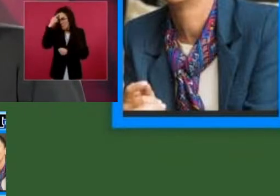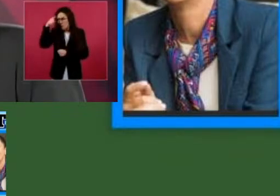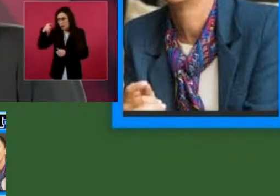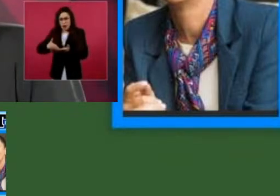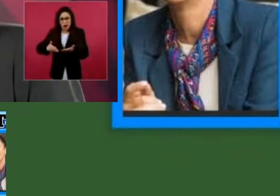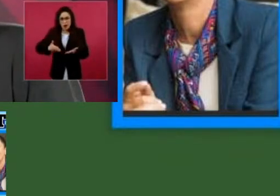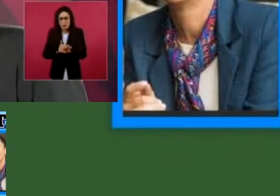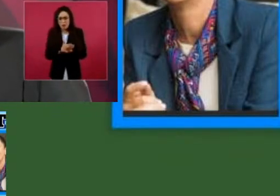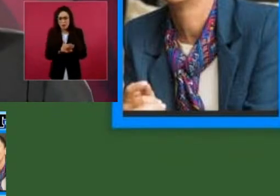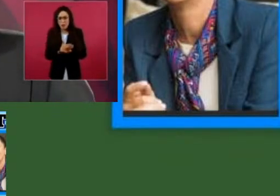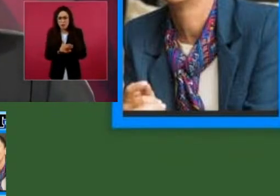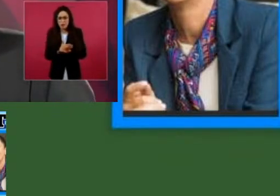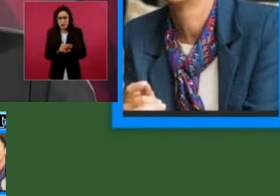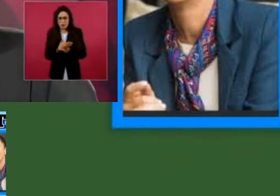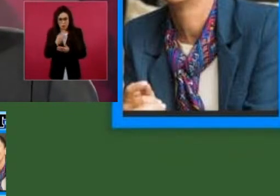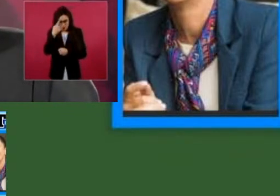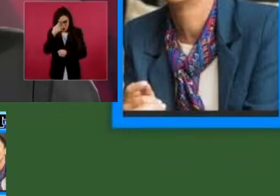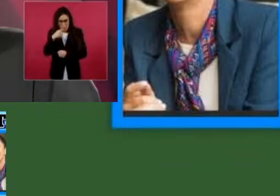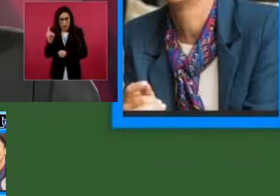para defender privilegios